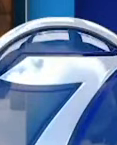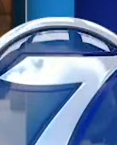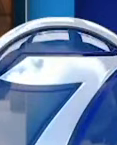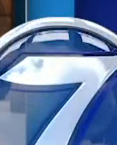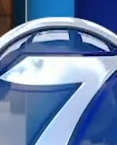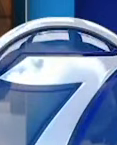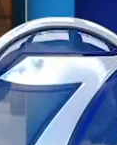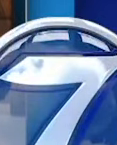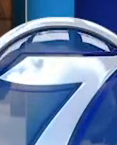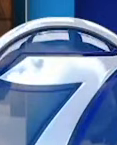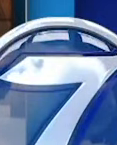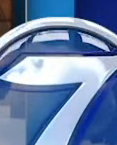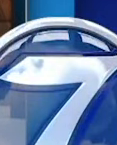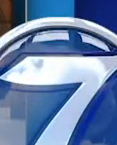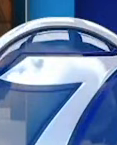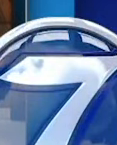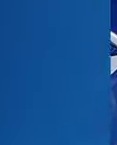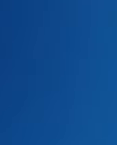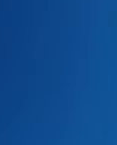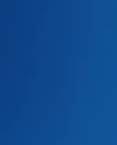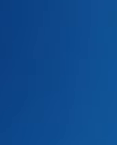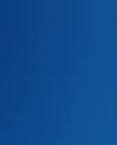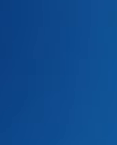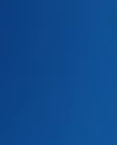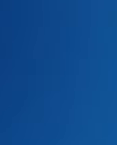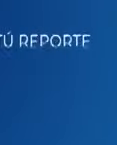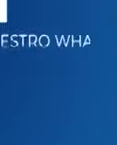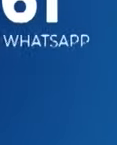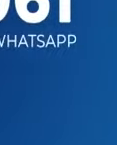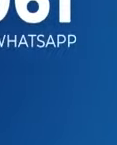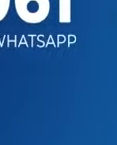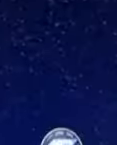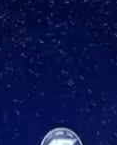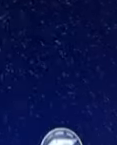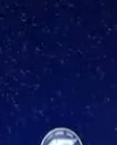del noticiero de los guatemaltecos.